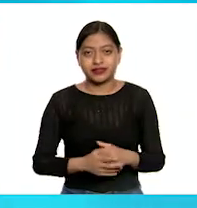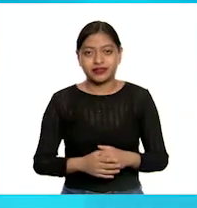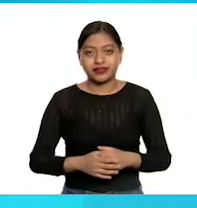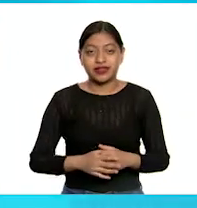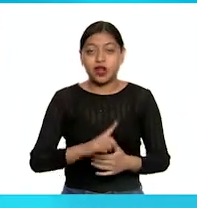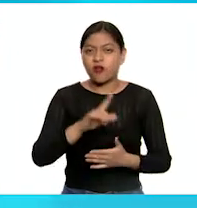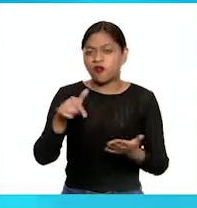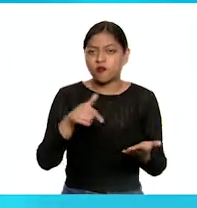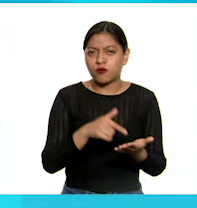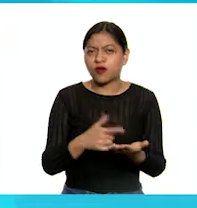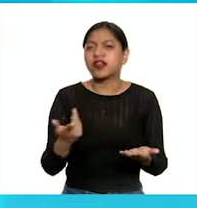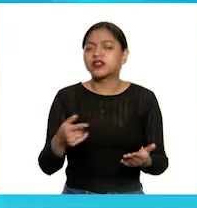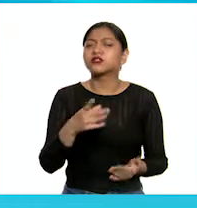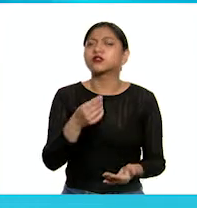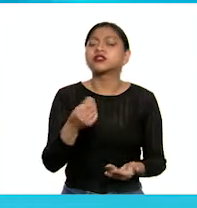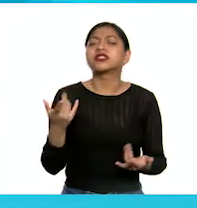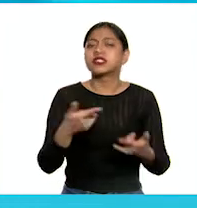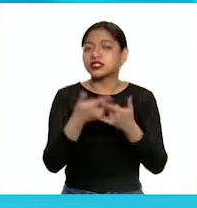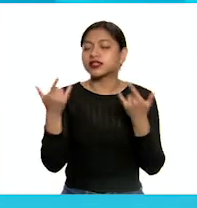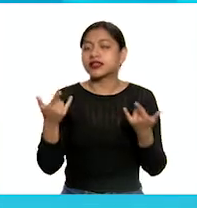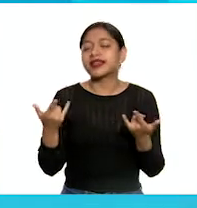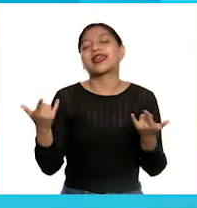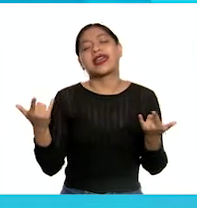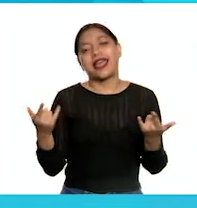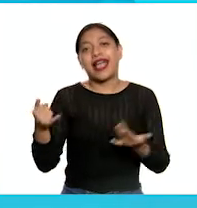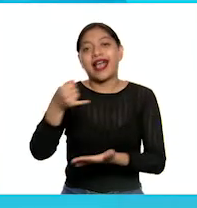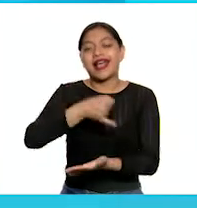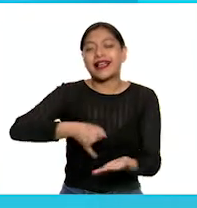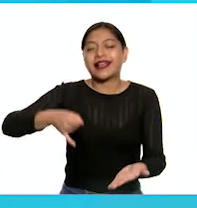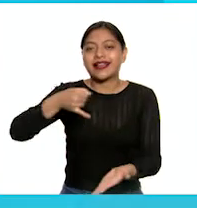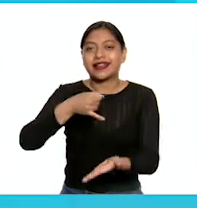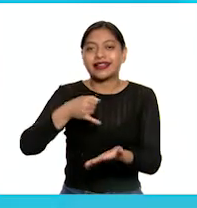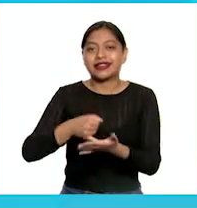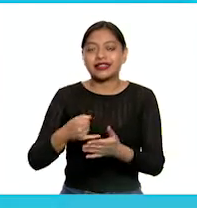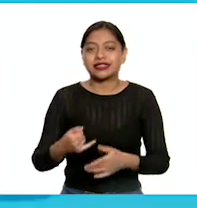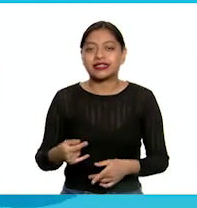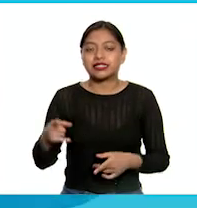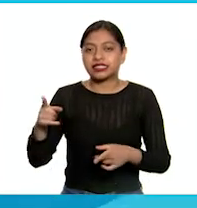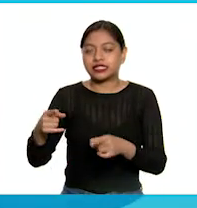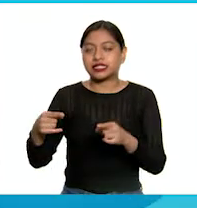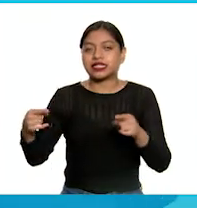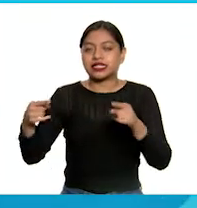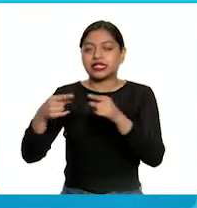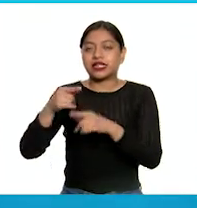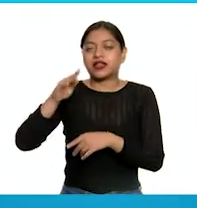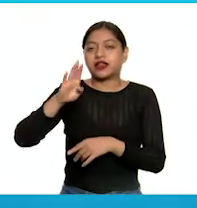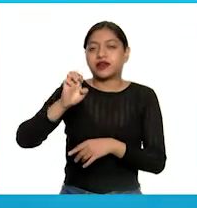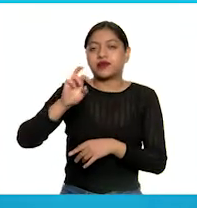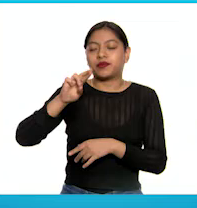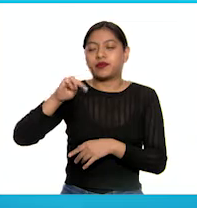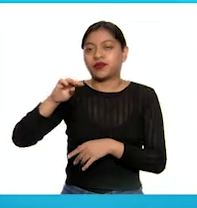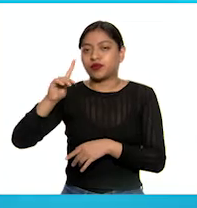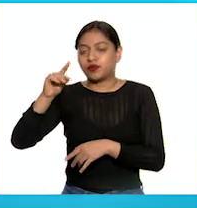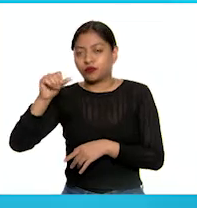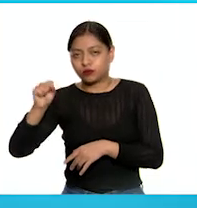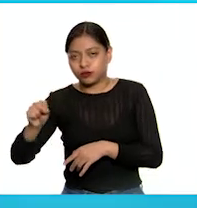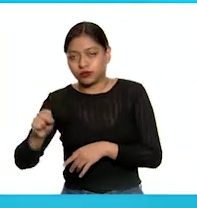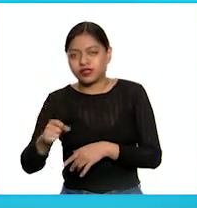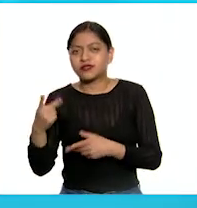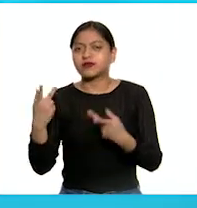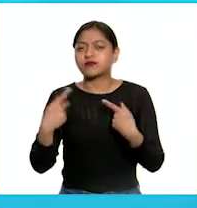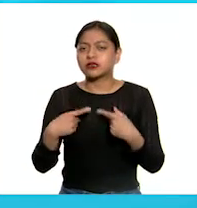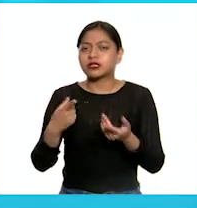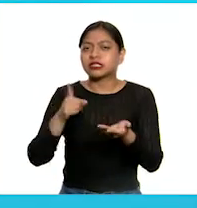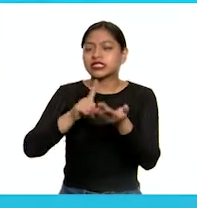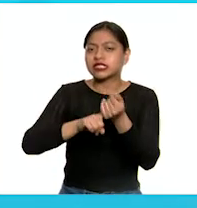Lugar donde ocurre: en una isla en el Triángulo de las Bermudas. Personajes: